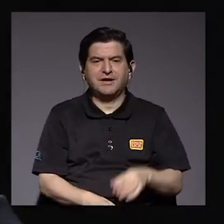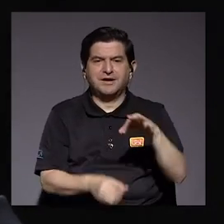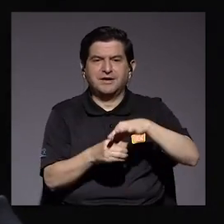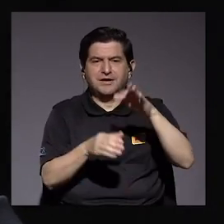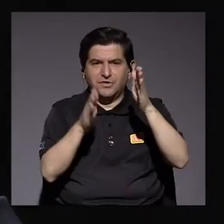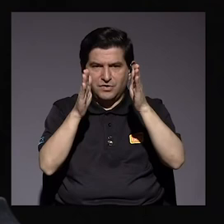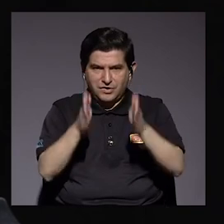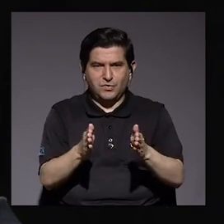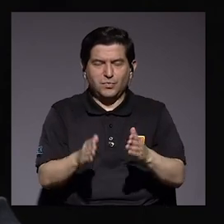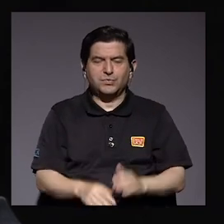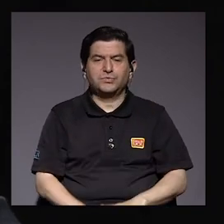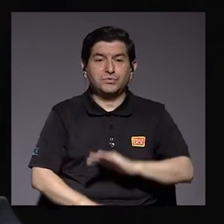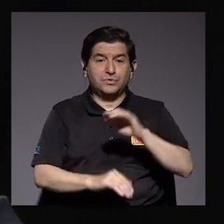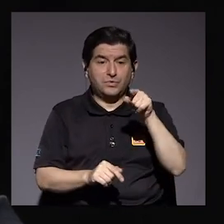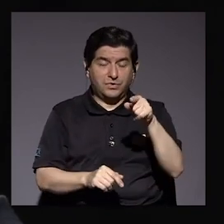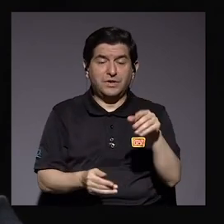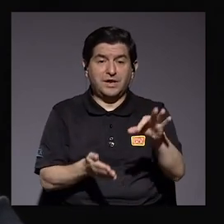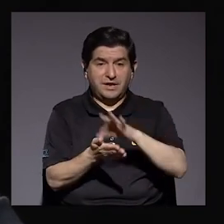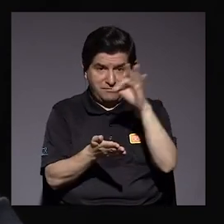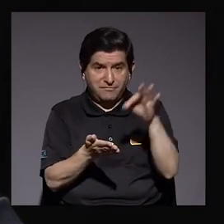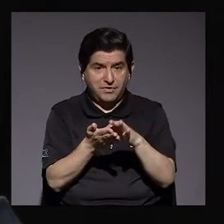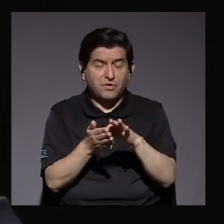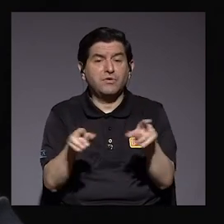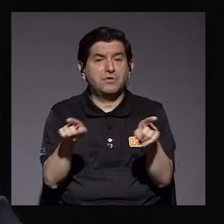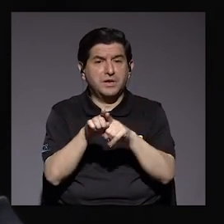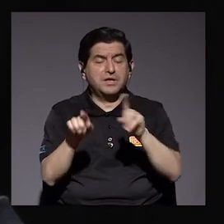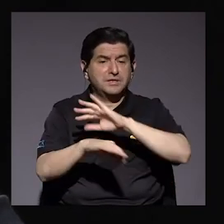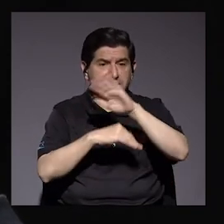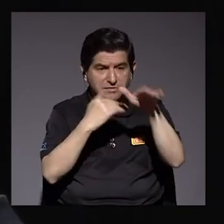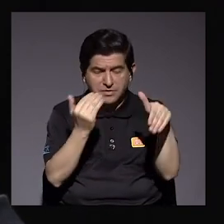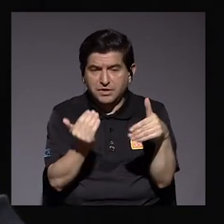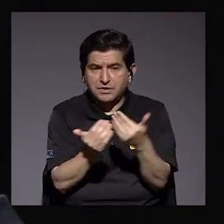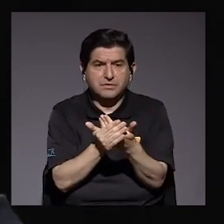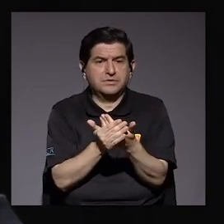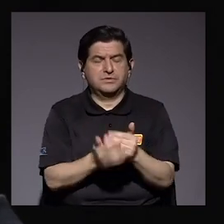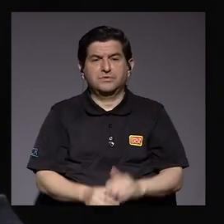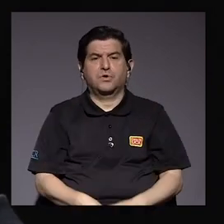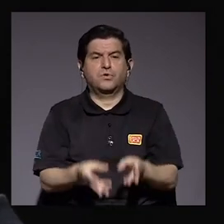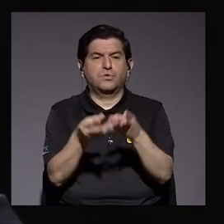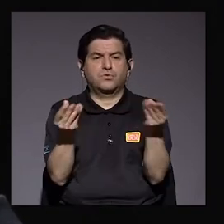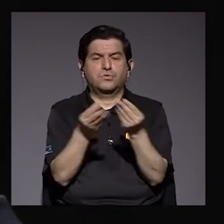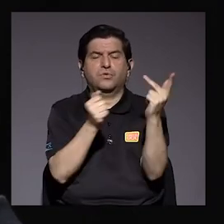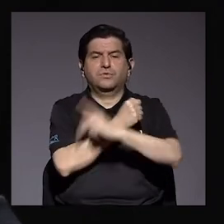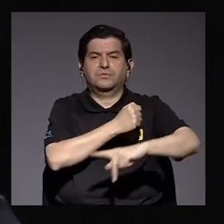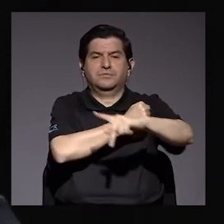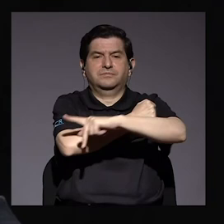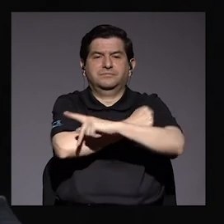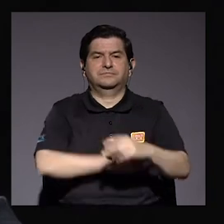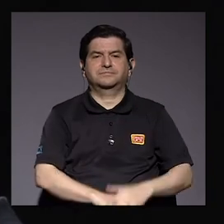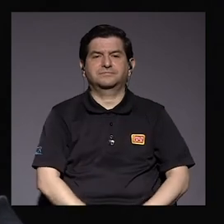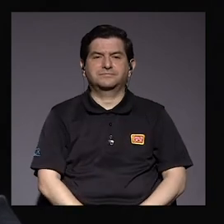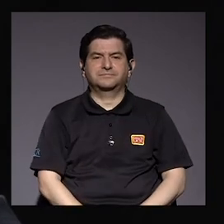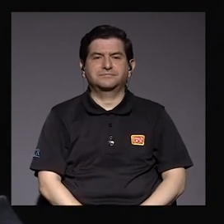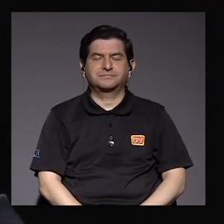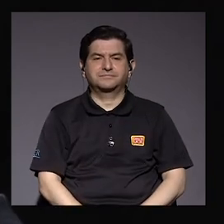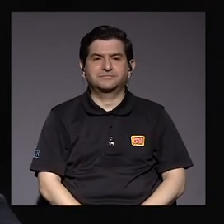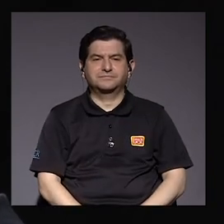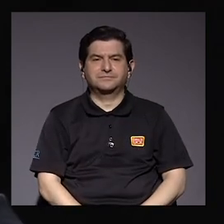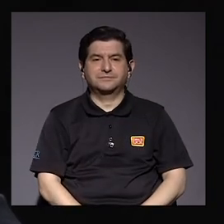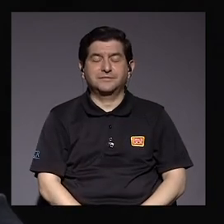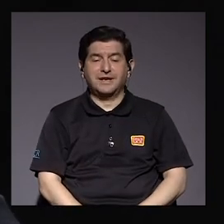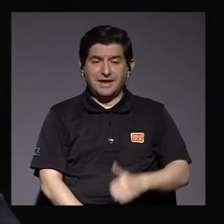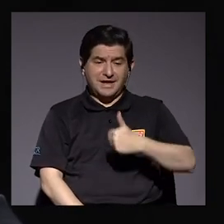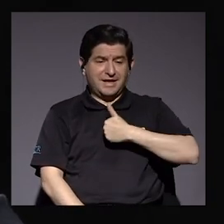nuestros agricultores en tono de frijoles, pero también en tono de todo lo que se produce en este país. No podemos